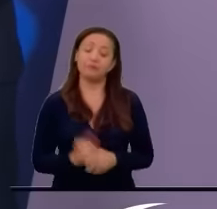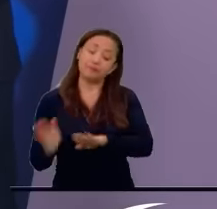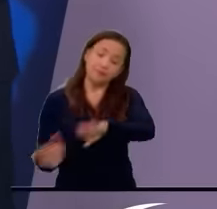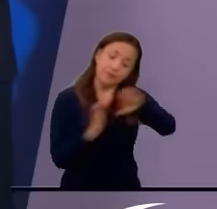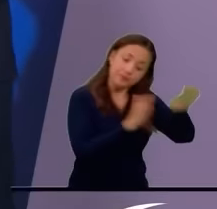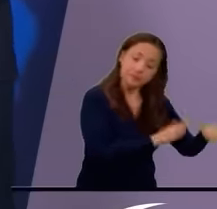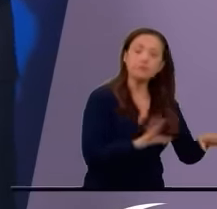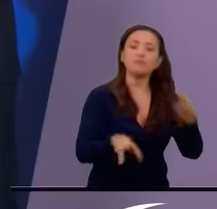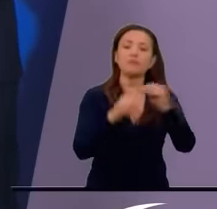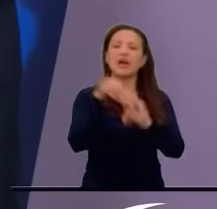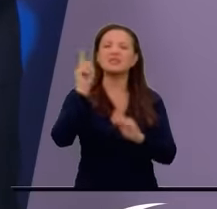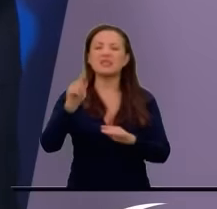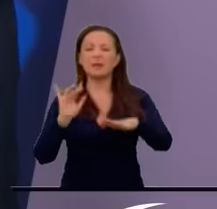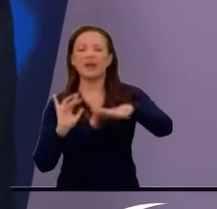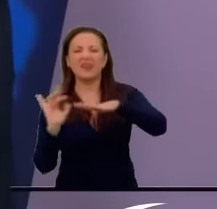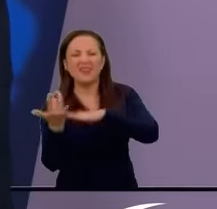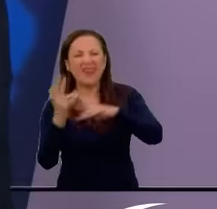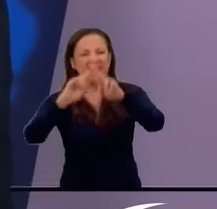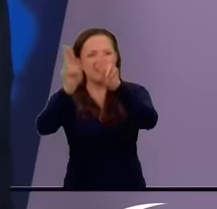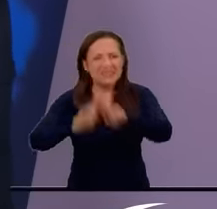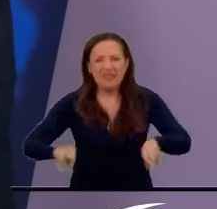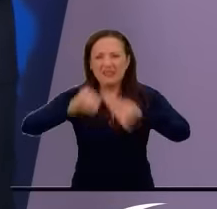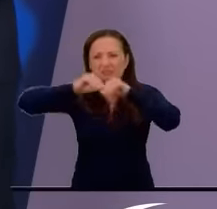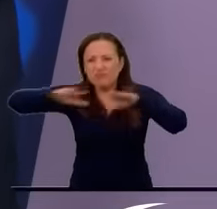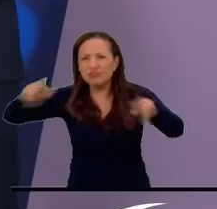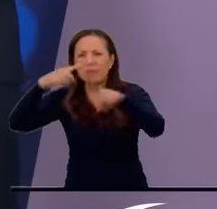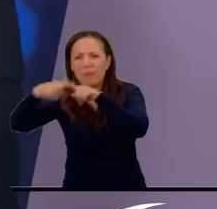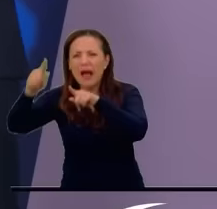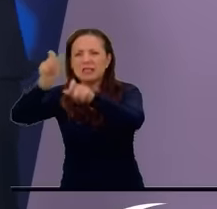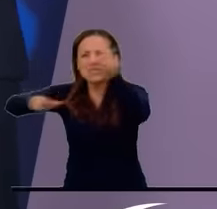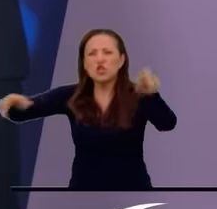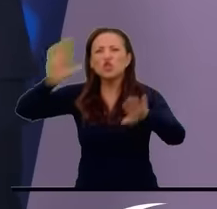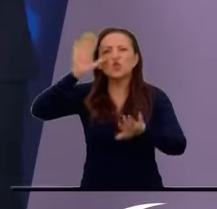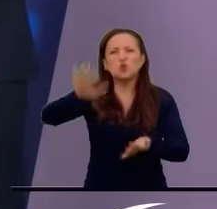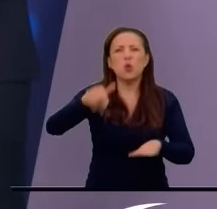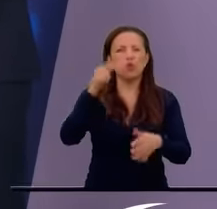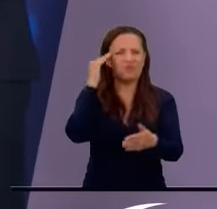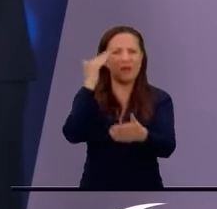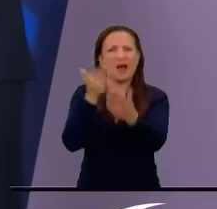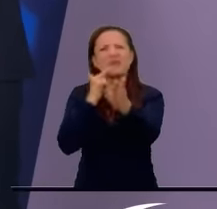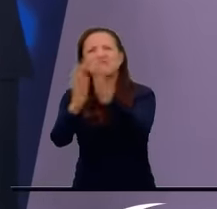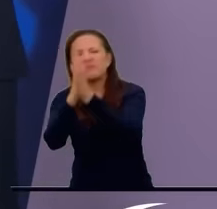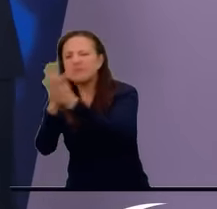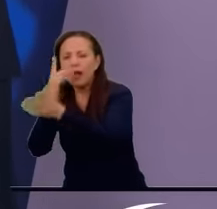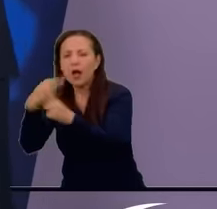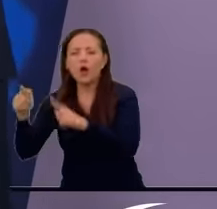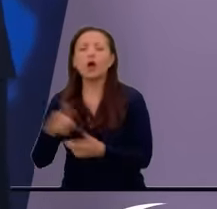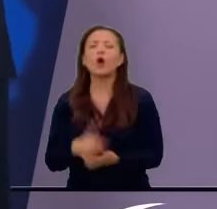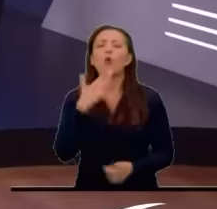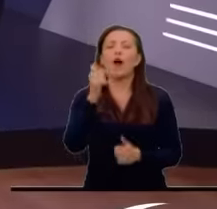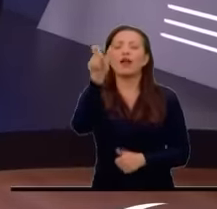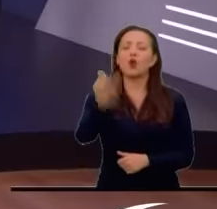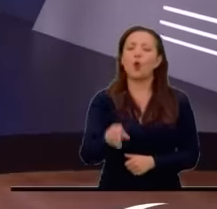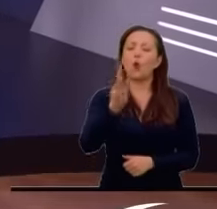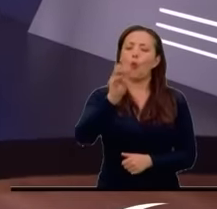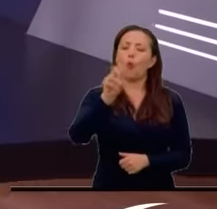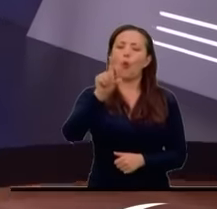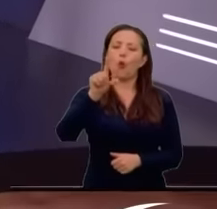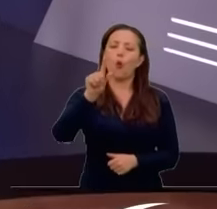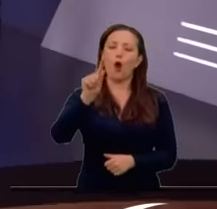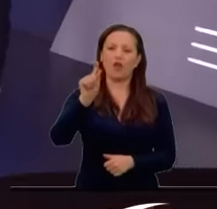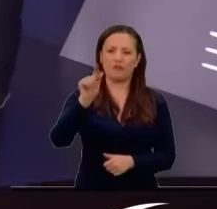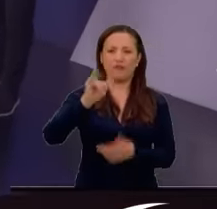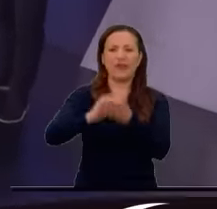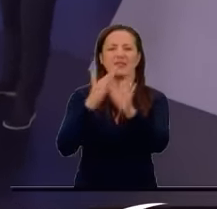se han prestado para que otras voces de la vida pública se pronuncien al respecto. E iniciamos con el trino de Antonio Navarro Wolf, que recordemos